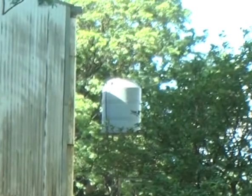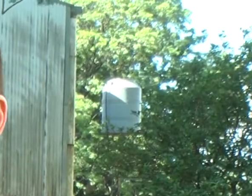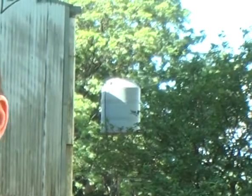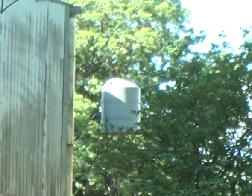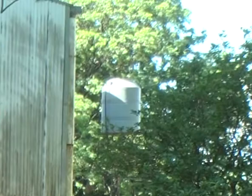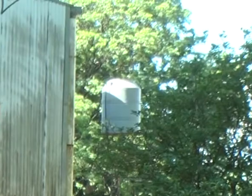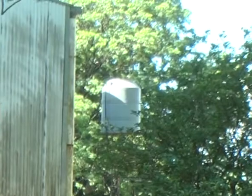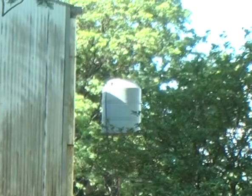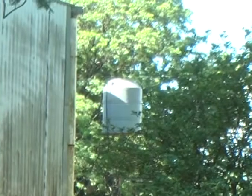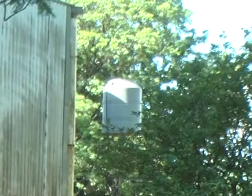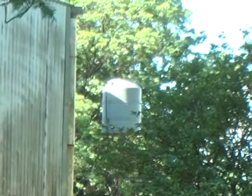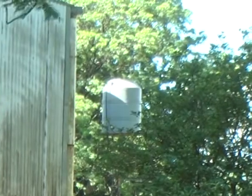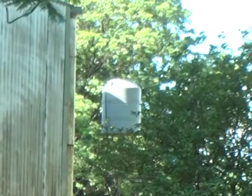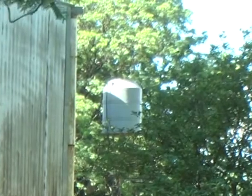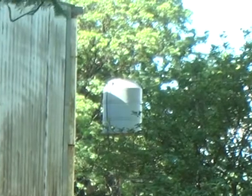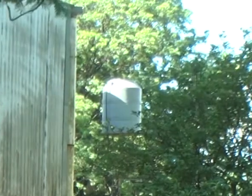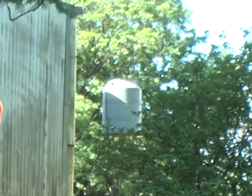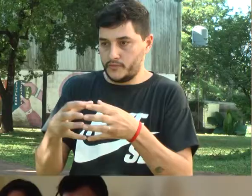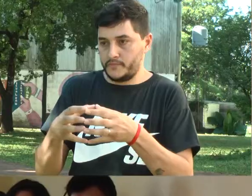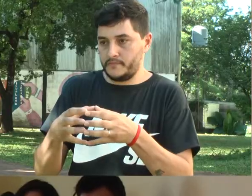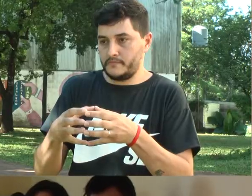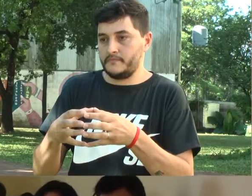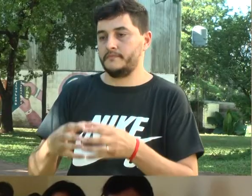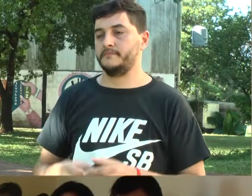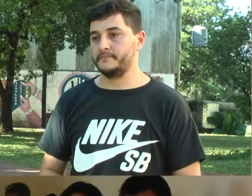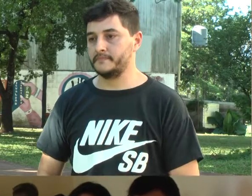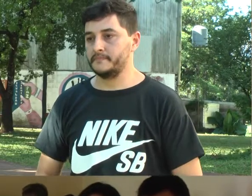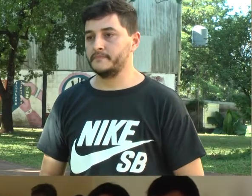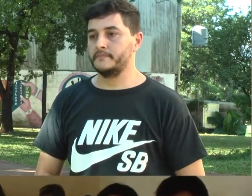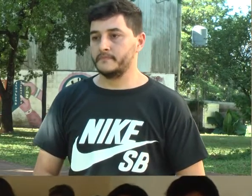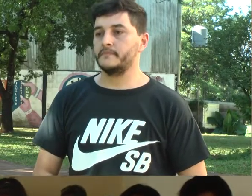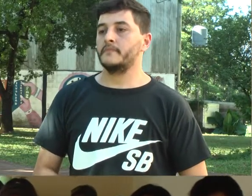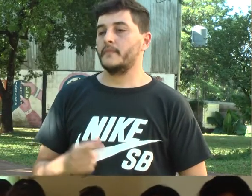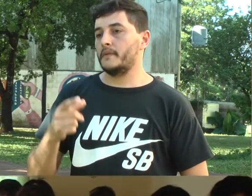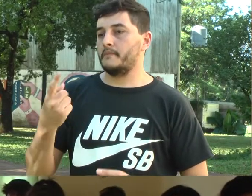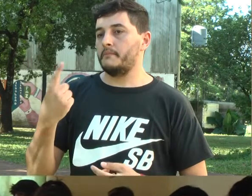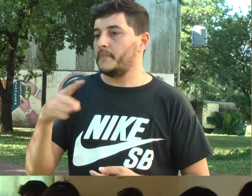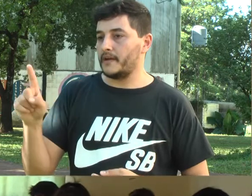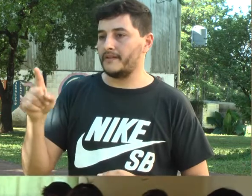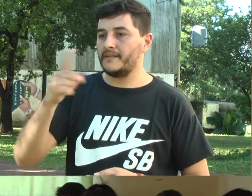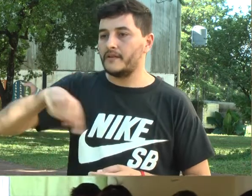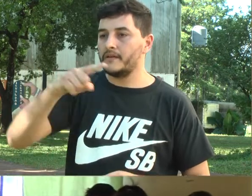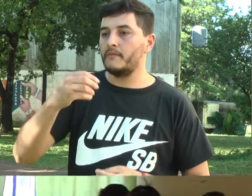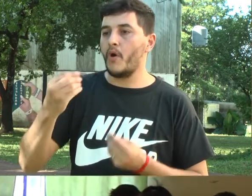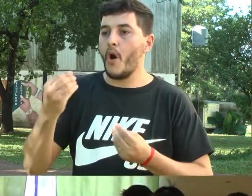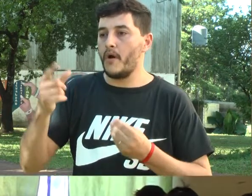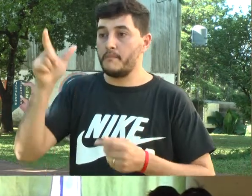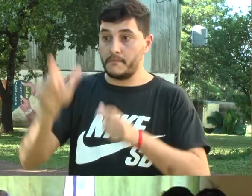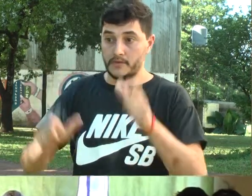Extensión Académica, pensando en la lucha de las personas sordas por conseguir un lugar en la comunidad.